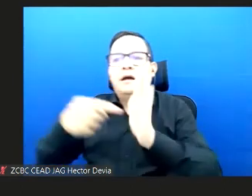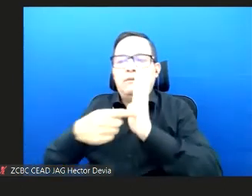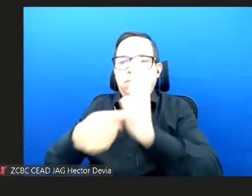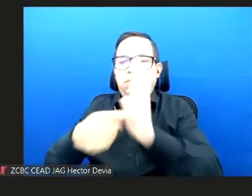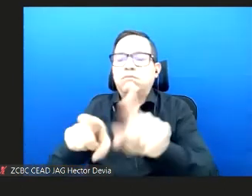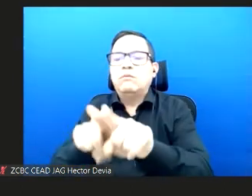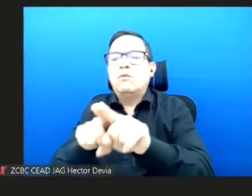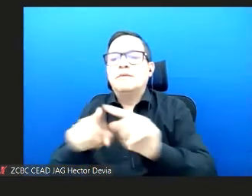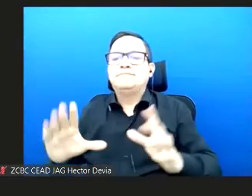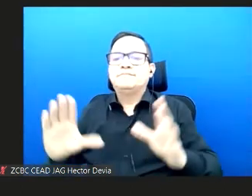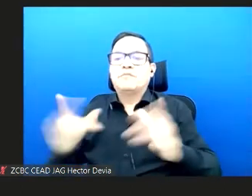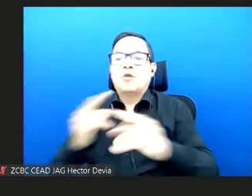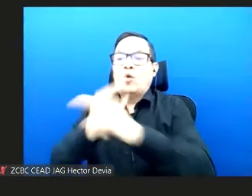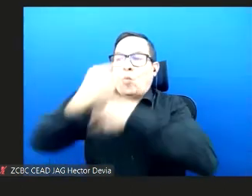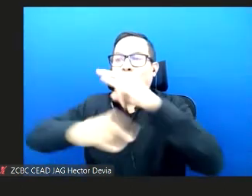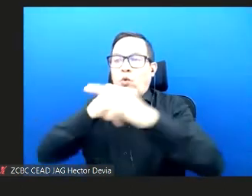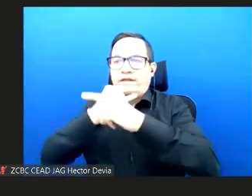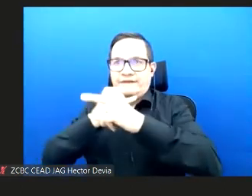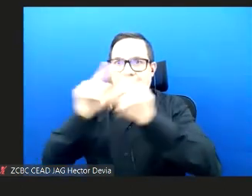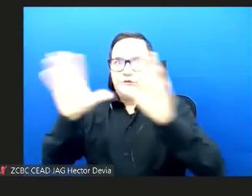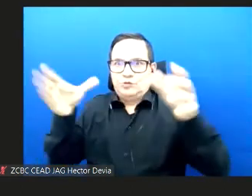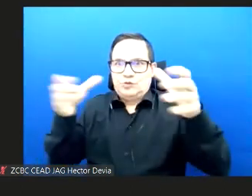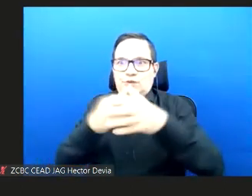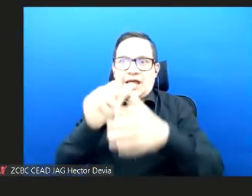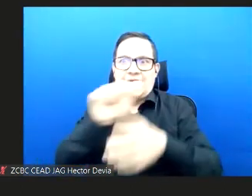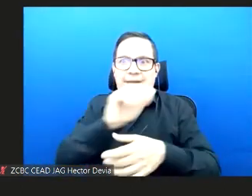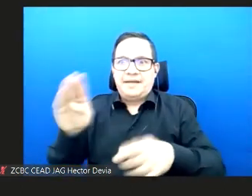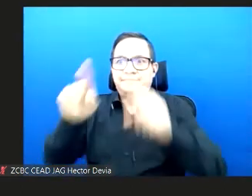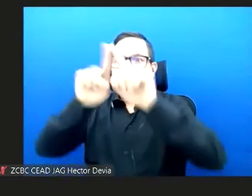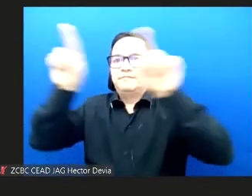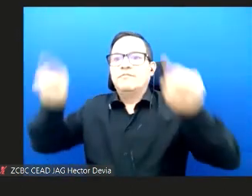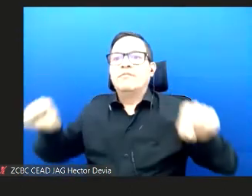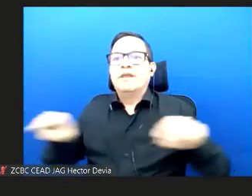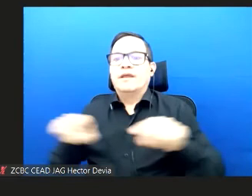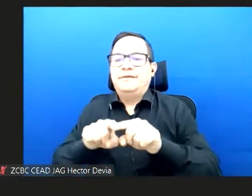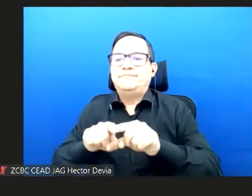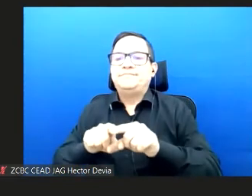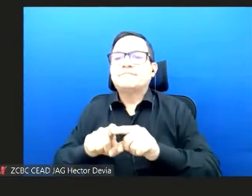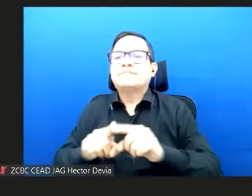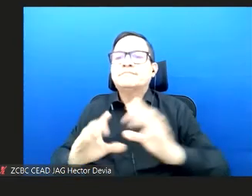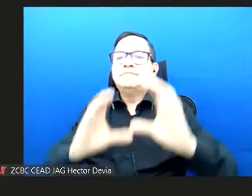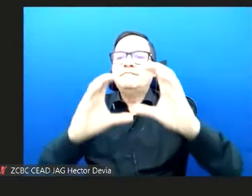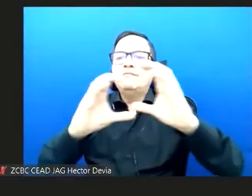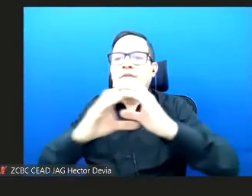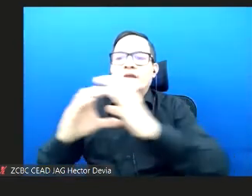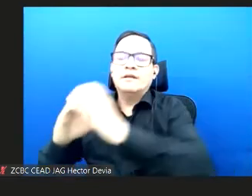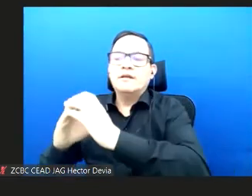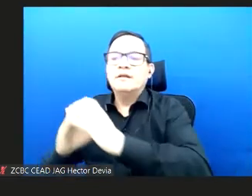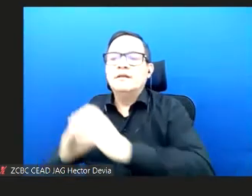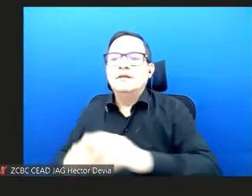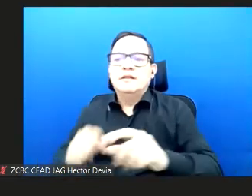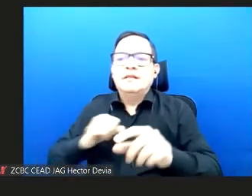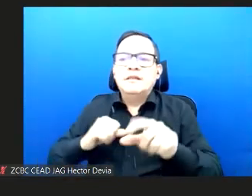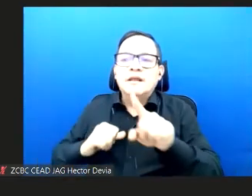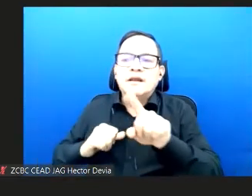este universo de conjunto AB, tenemos un 6 en A, un 11 en B y una intersección entre los dos